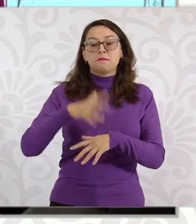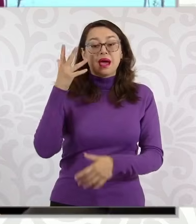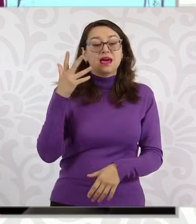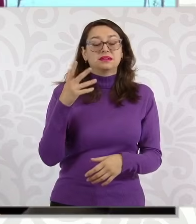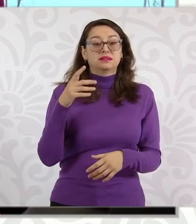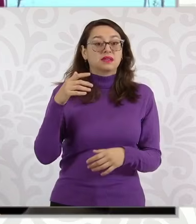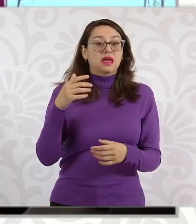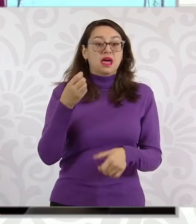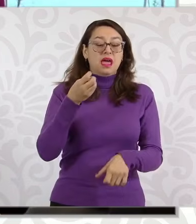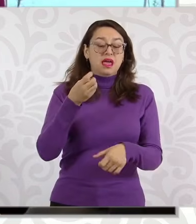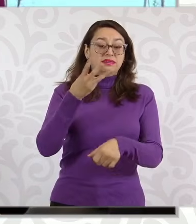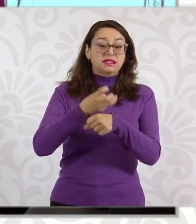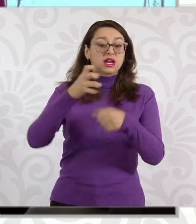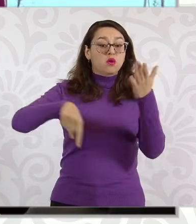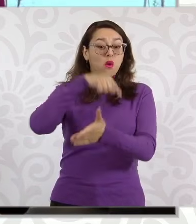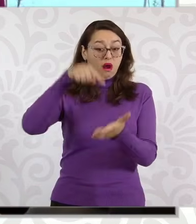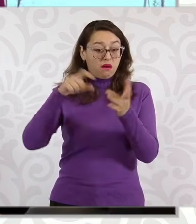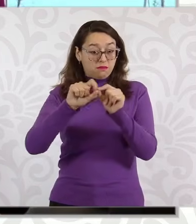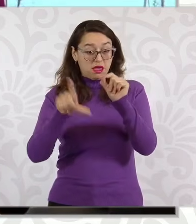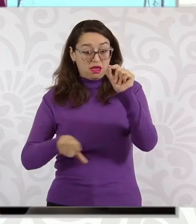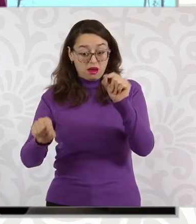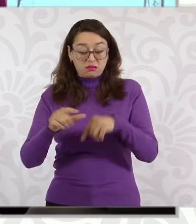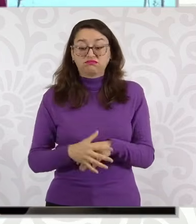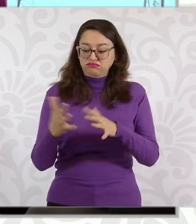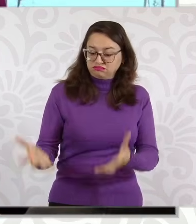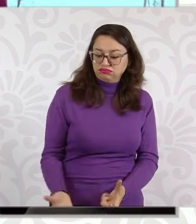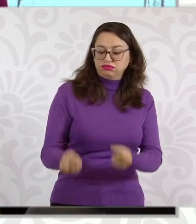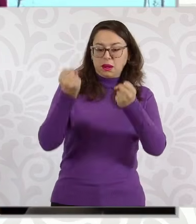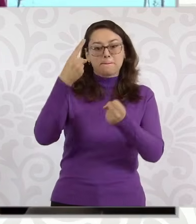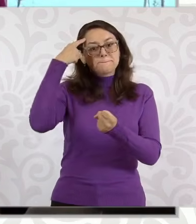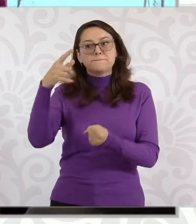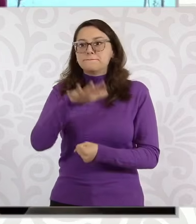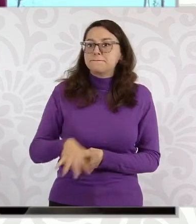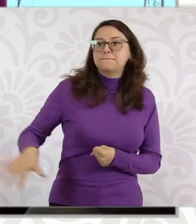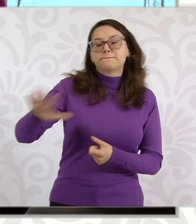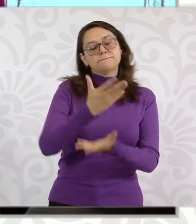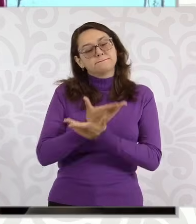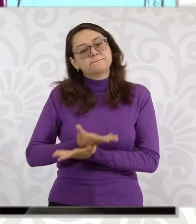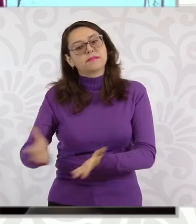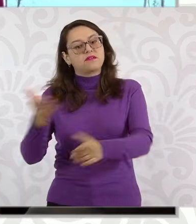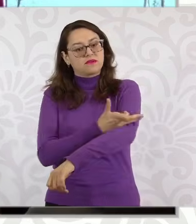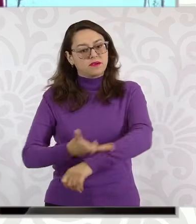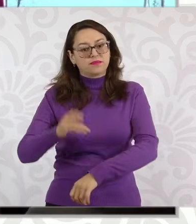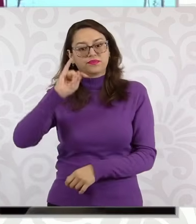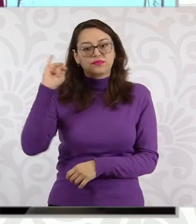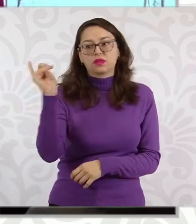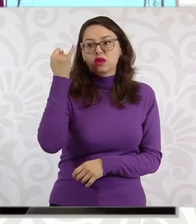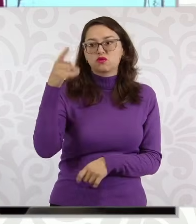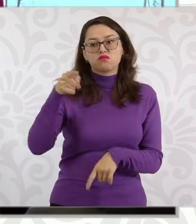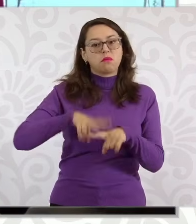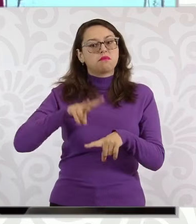México. Recuperamos lo que estaba perdido para devolverlo a las familias tijuanenses como un pulmón de vida y que